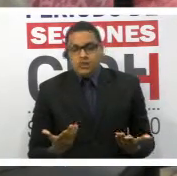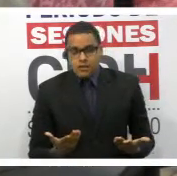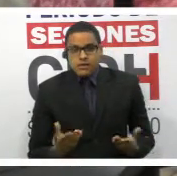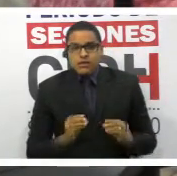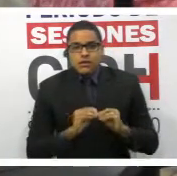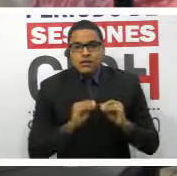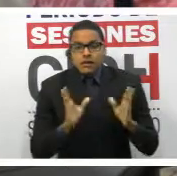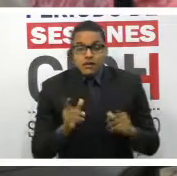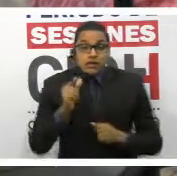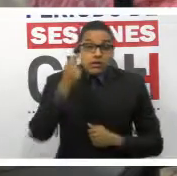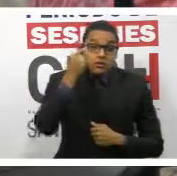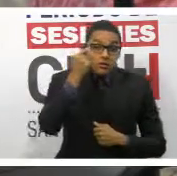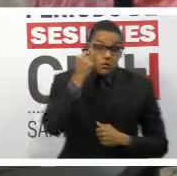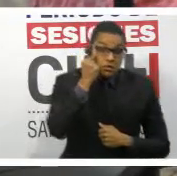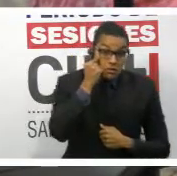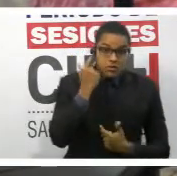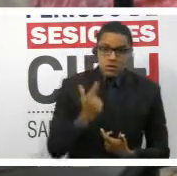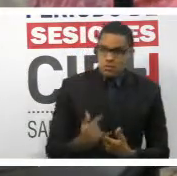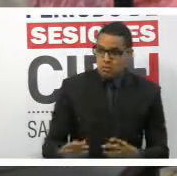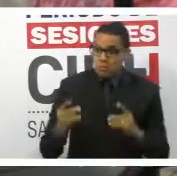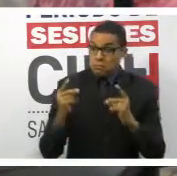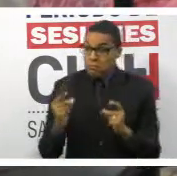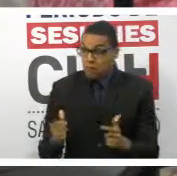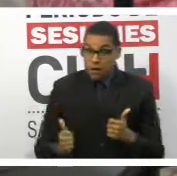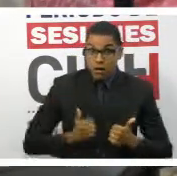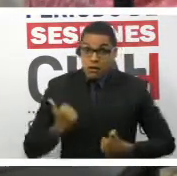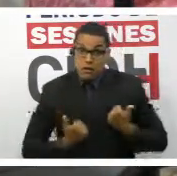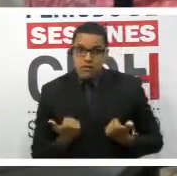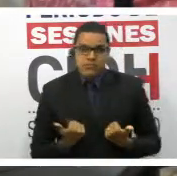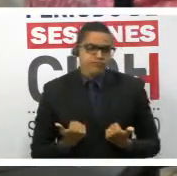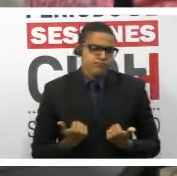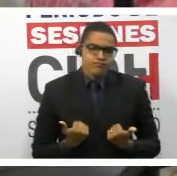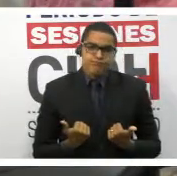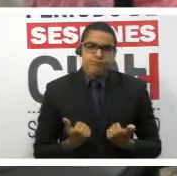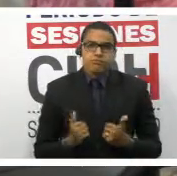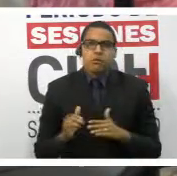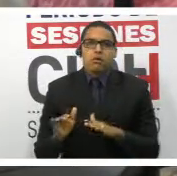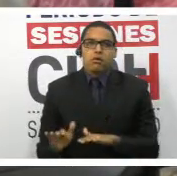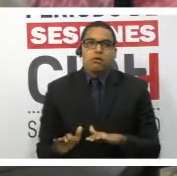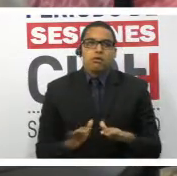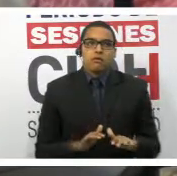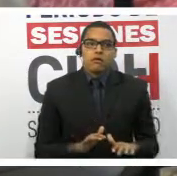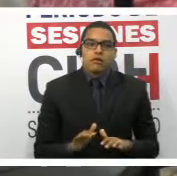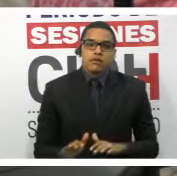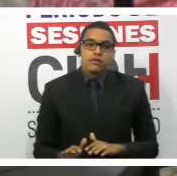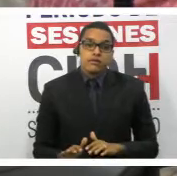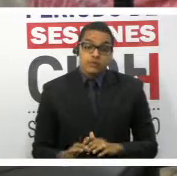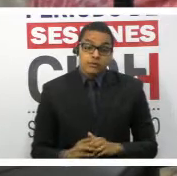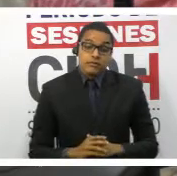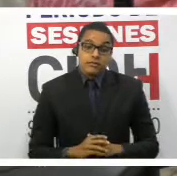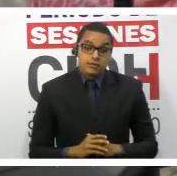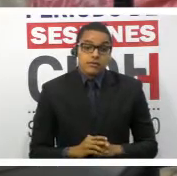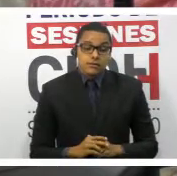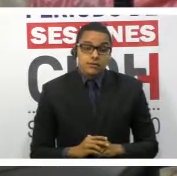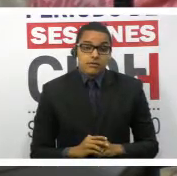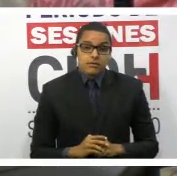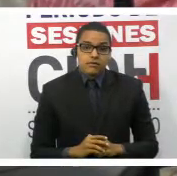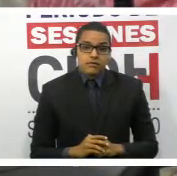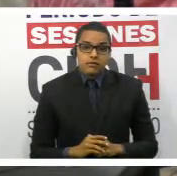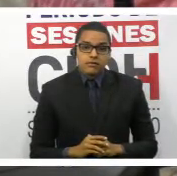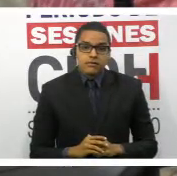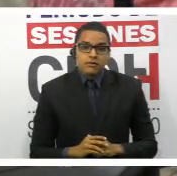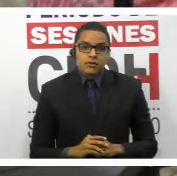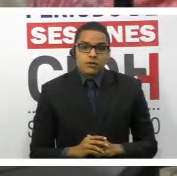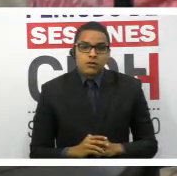no se están adecuando tan rápido como necesitamos si queremos y es de ahí la importancia de que a través de estos